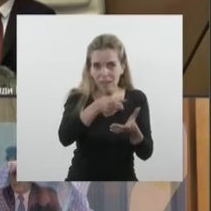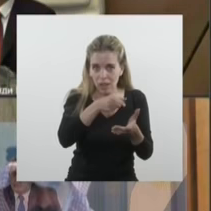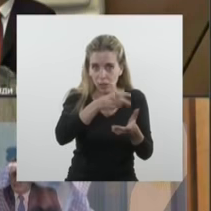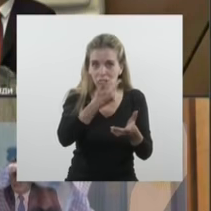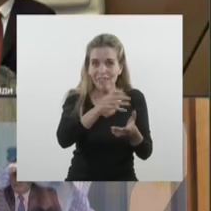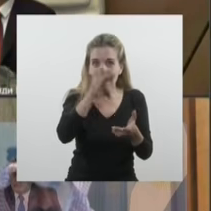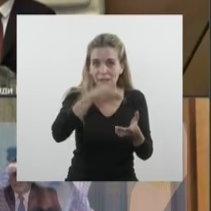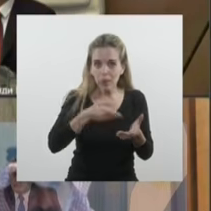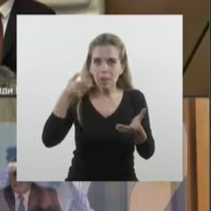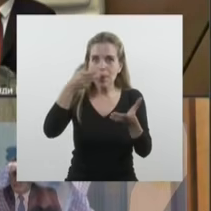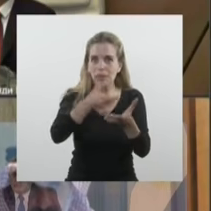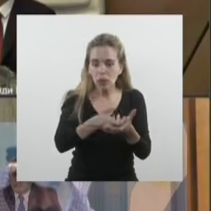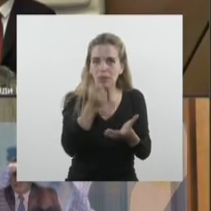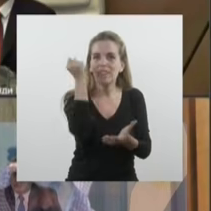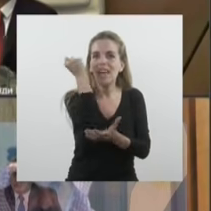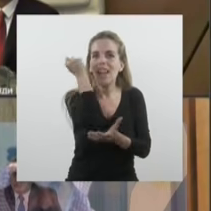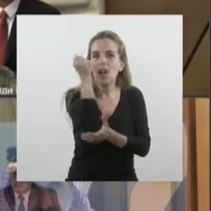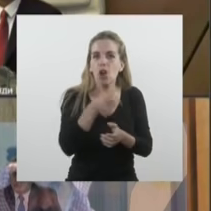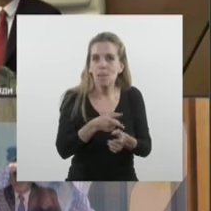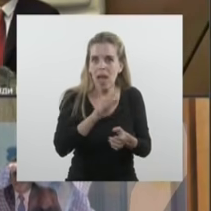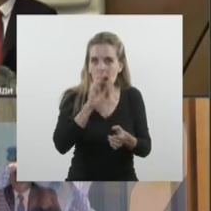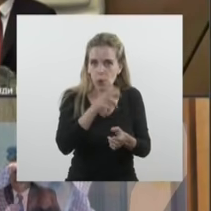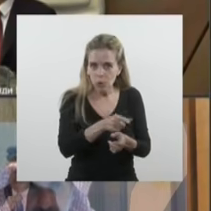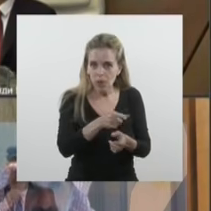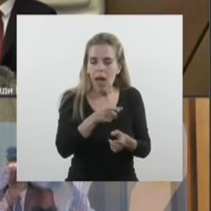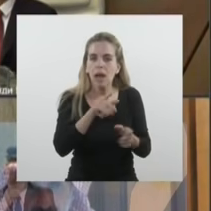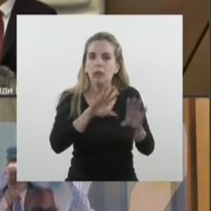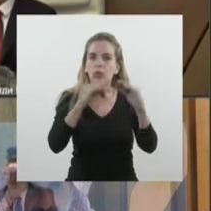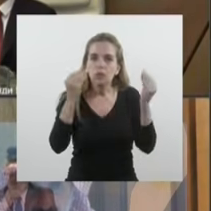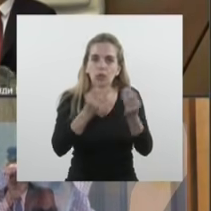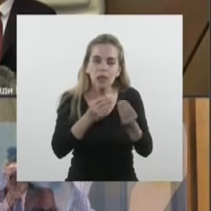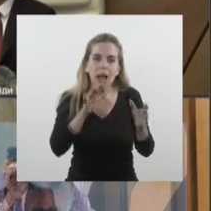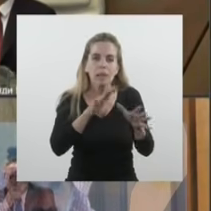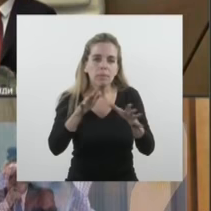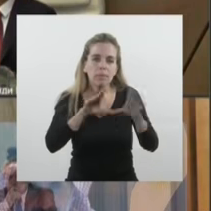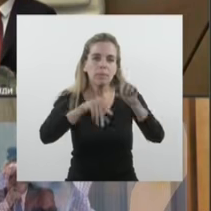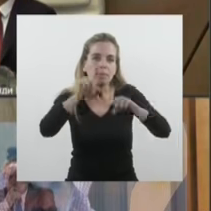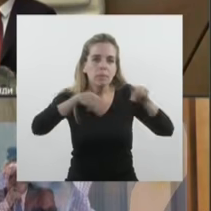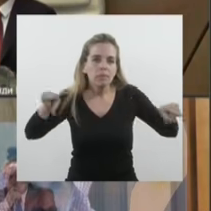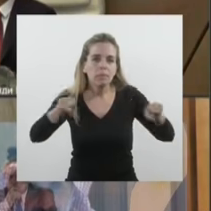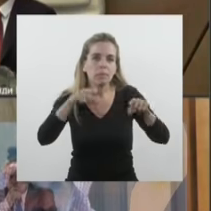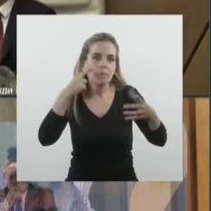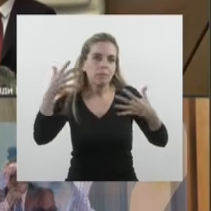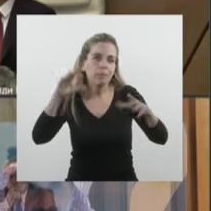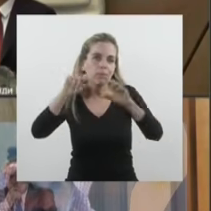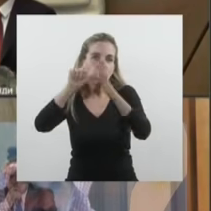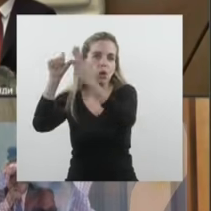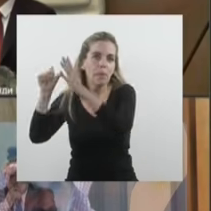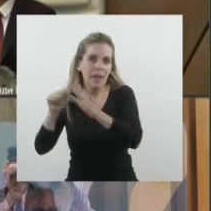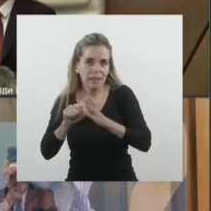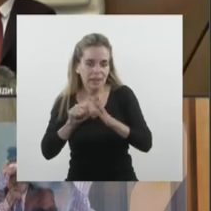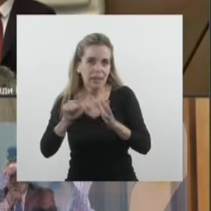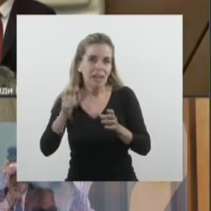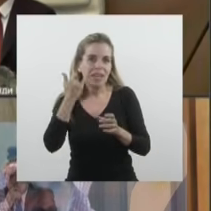invertidos en a la economía que se extienden a los índices mundiales en el año